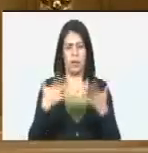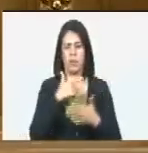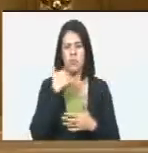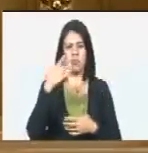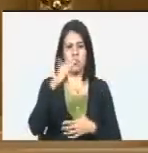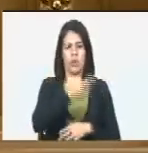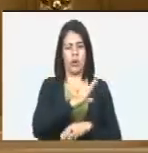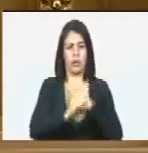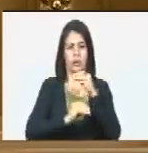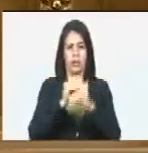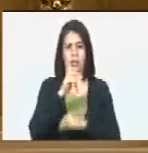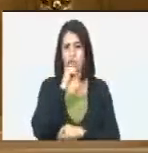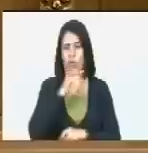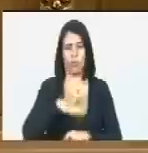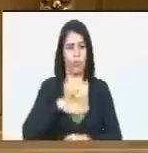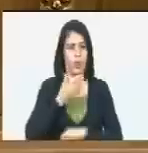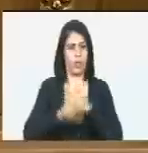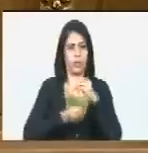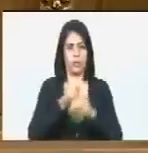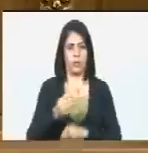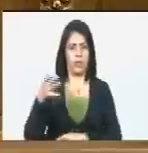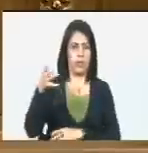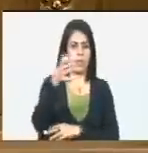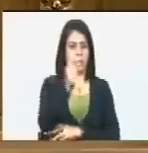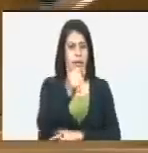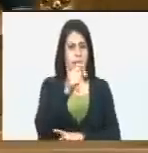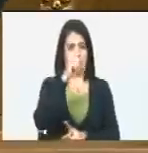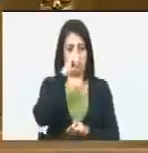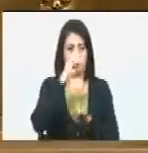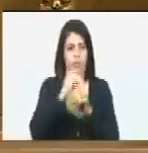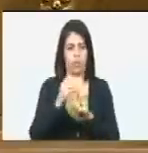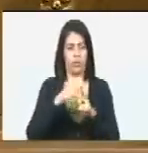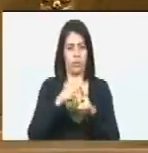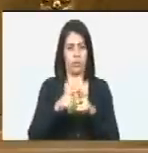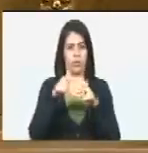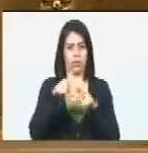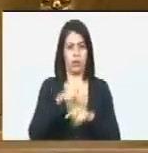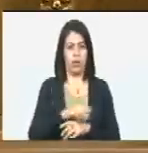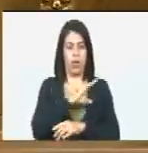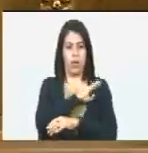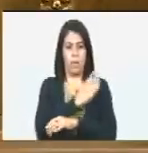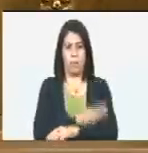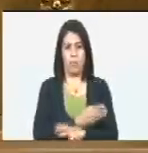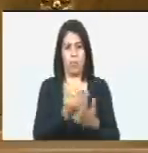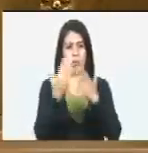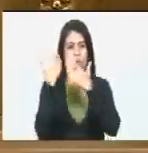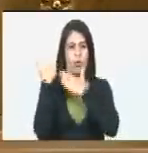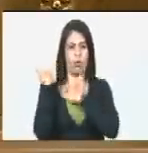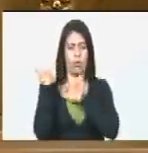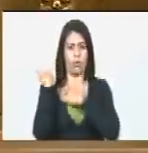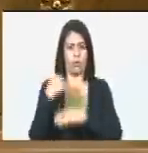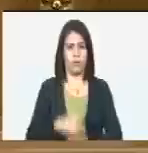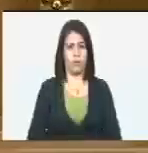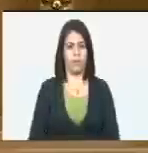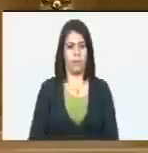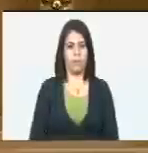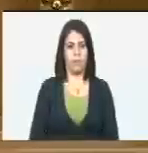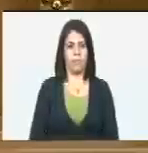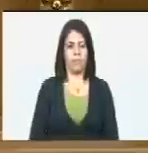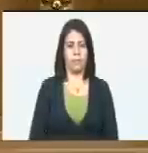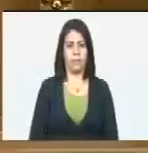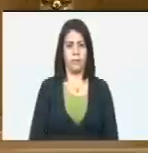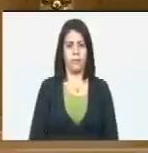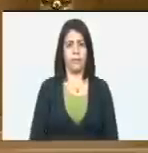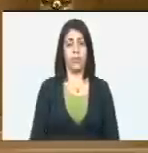no es posible alcanzar el objetivo fundamental que era tomar el poder en la ciudad capital? Y lo volvió a